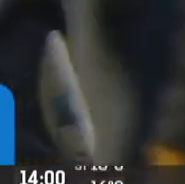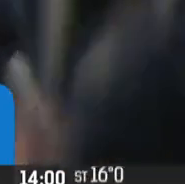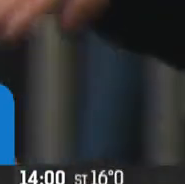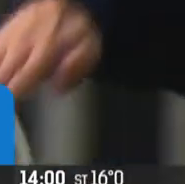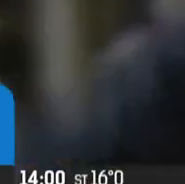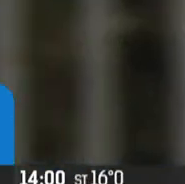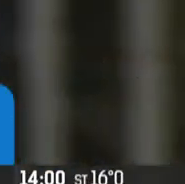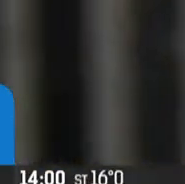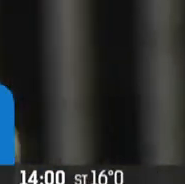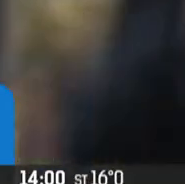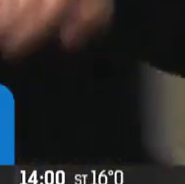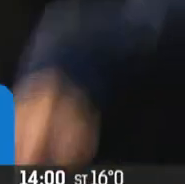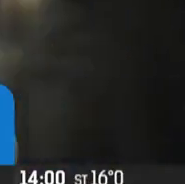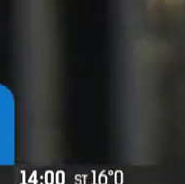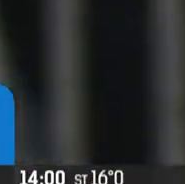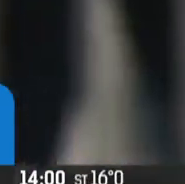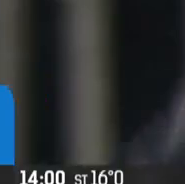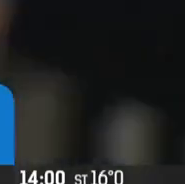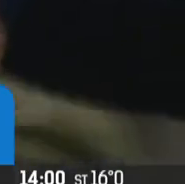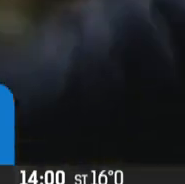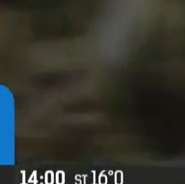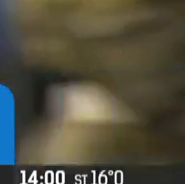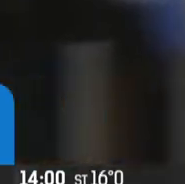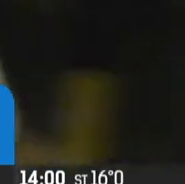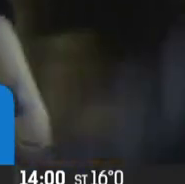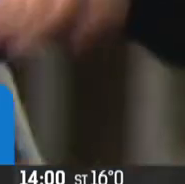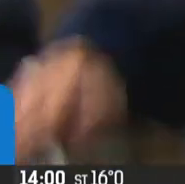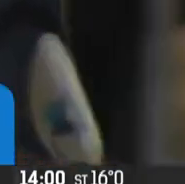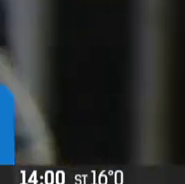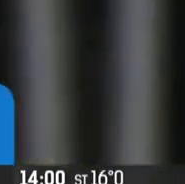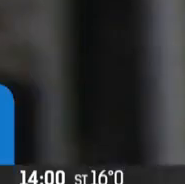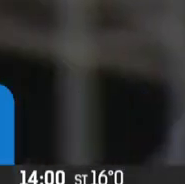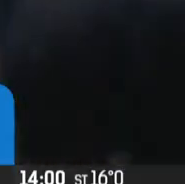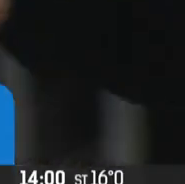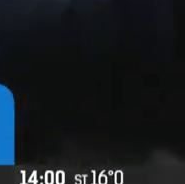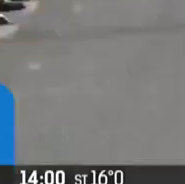sí cerrando el pasaje de la policía de seguridad aeroportuaria